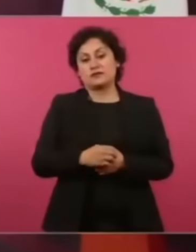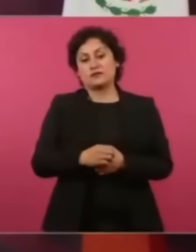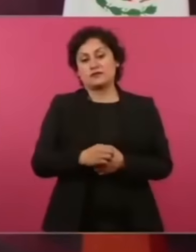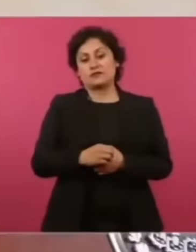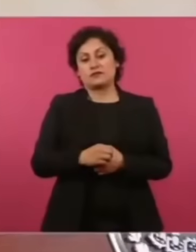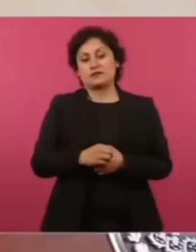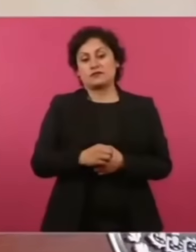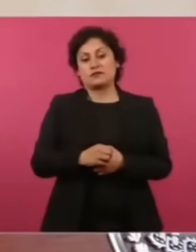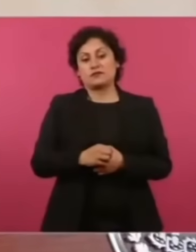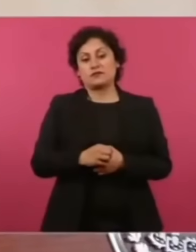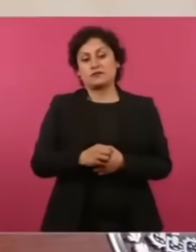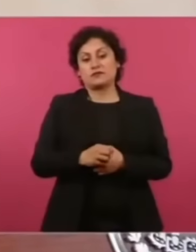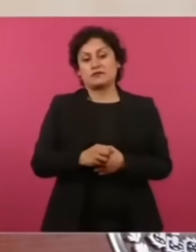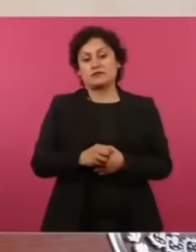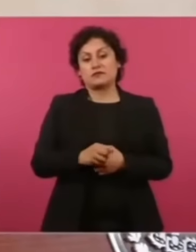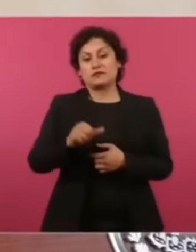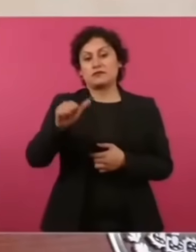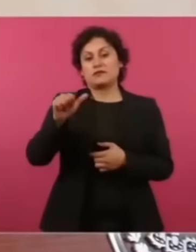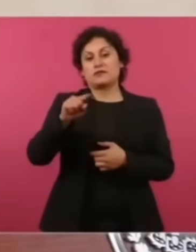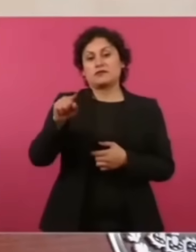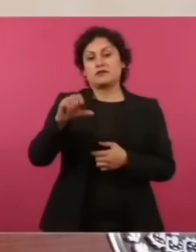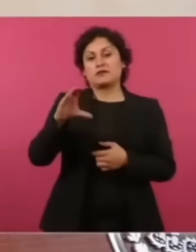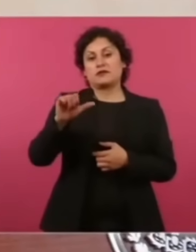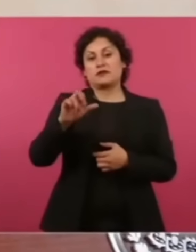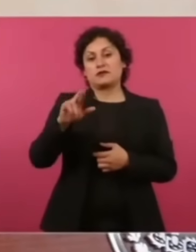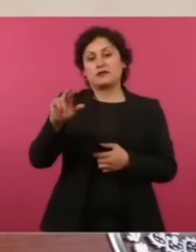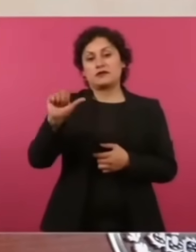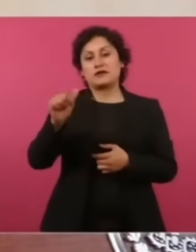Gastón. Azcárraga.